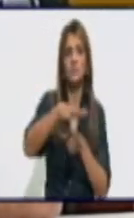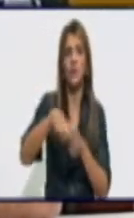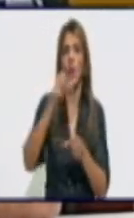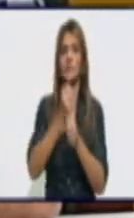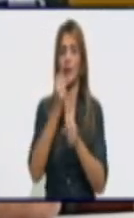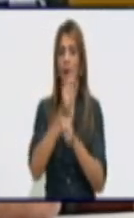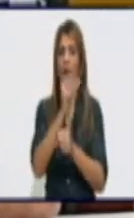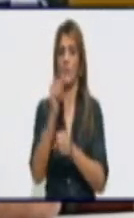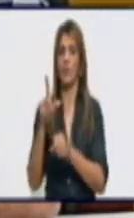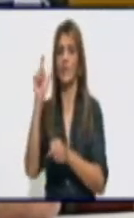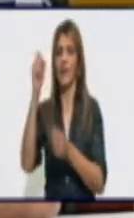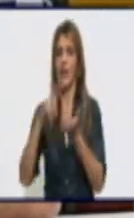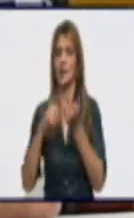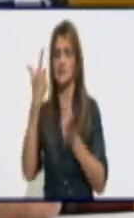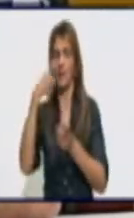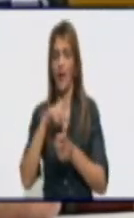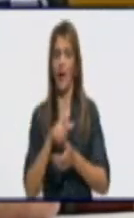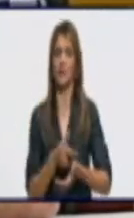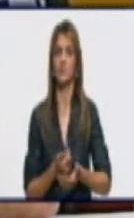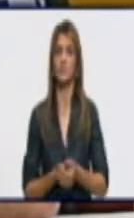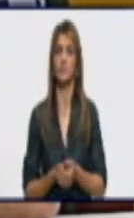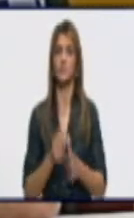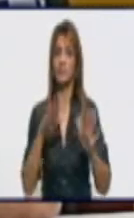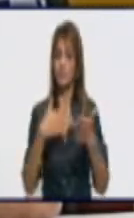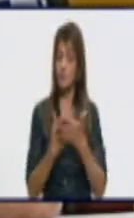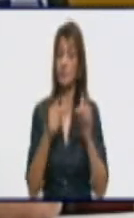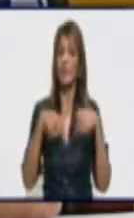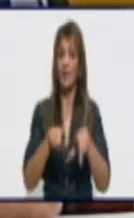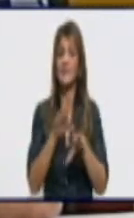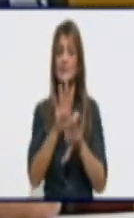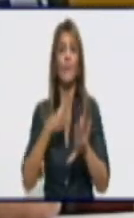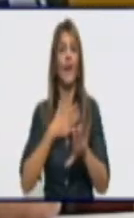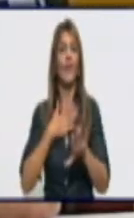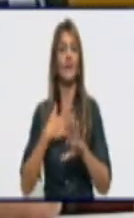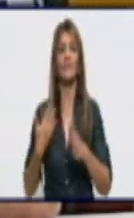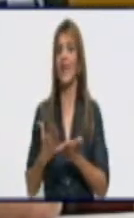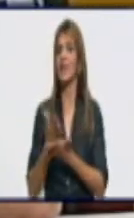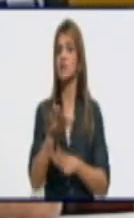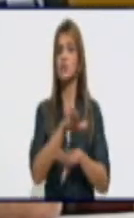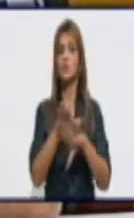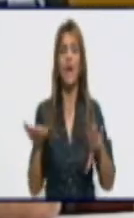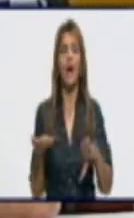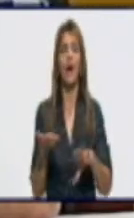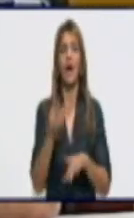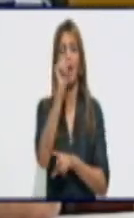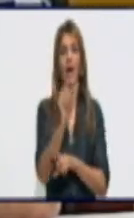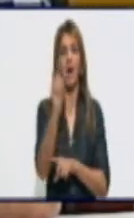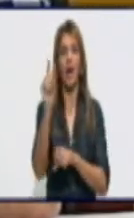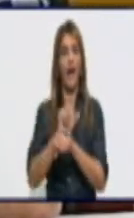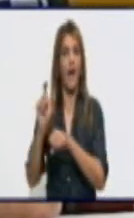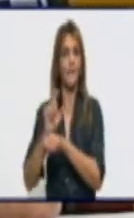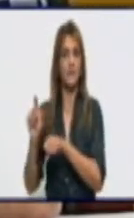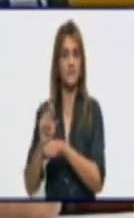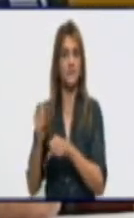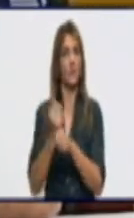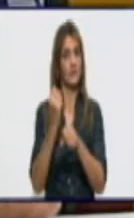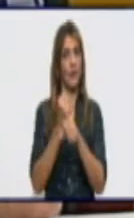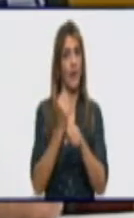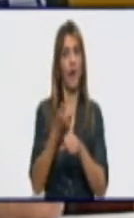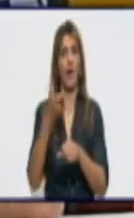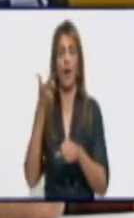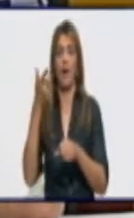ya reconocer al productor primario y darle derecho a ese productor primario, nosotros tenemos que ir como organismo a suplementar eso que está en